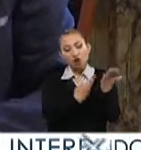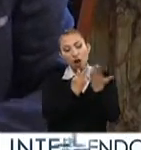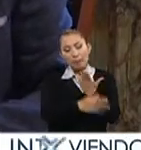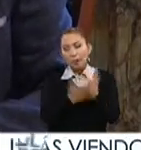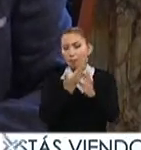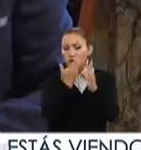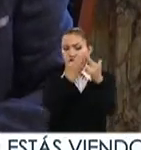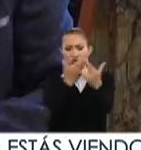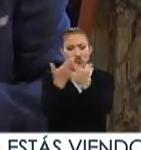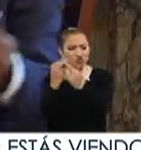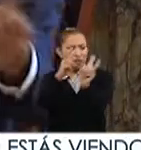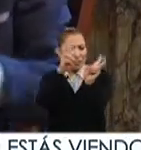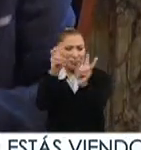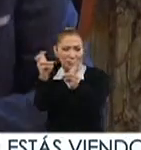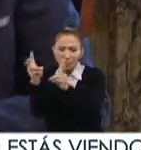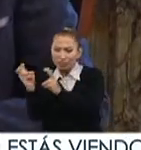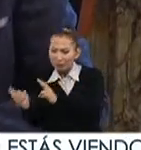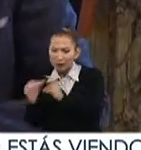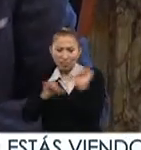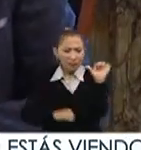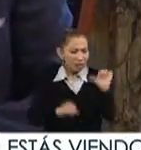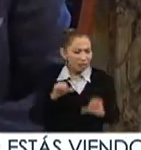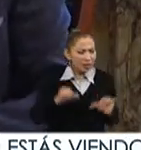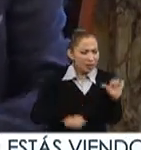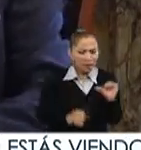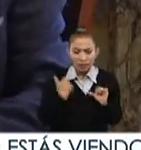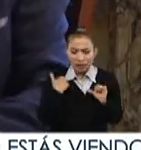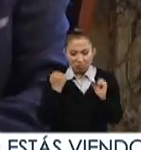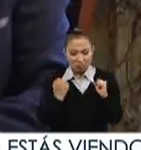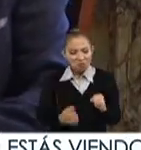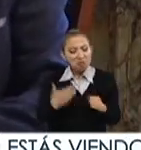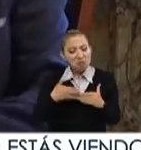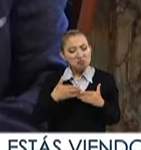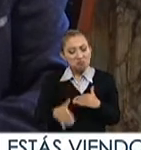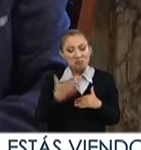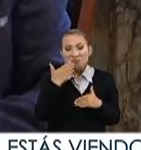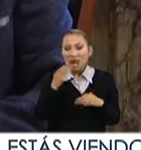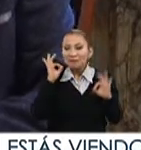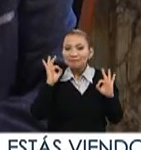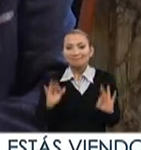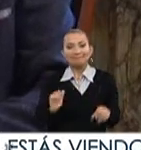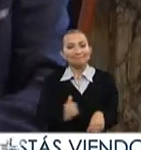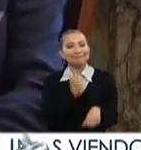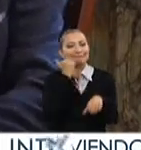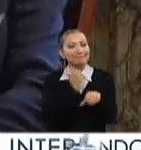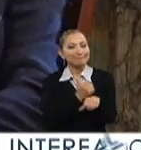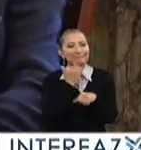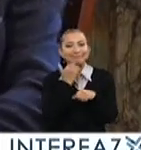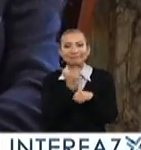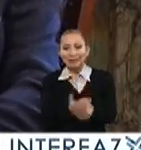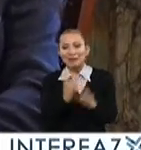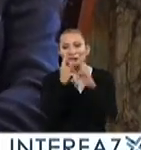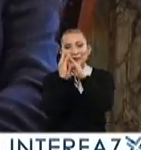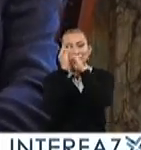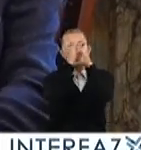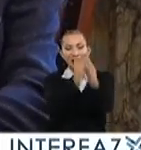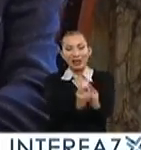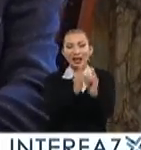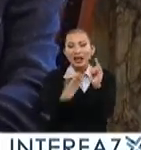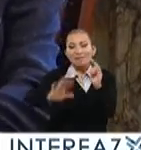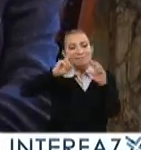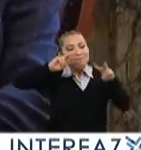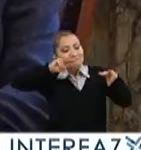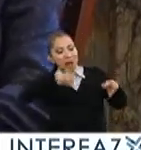programa sumamente rico, una edición que estamos seguros va a terminar por consolidar esta feria en